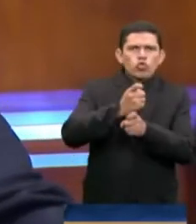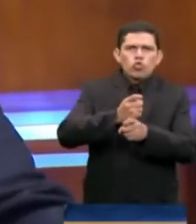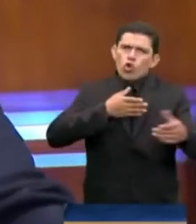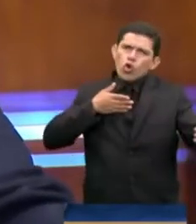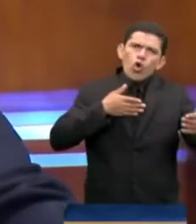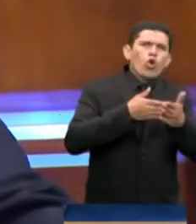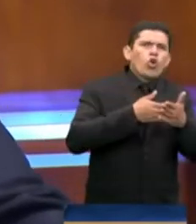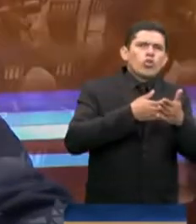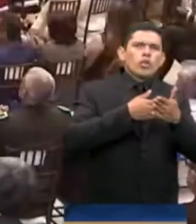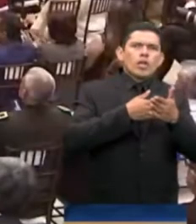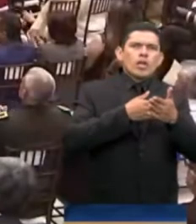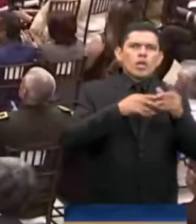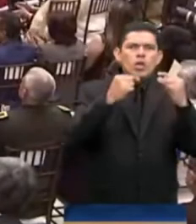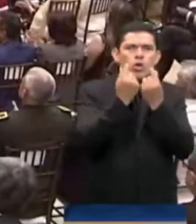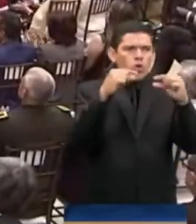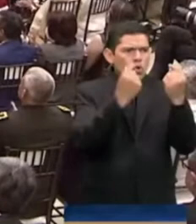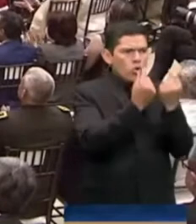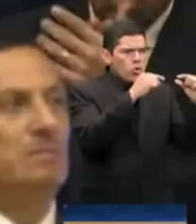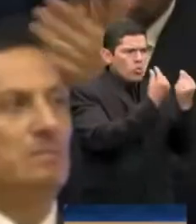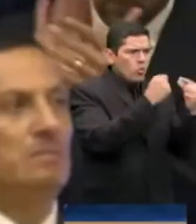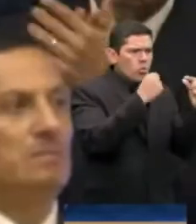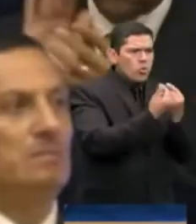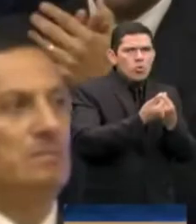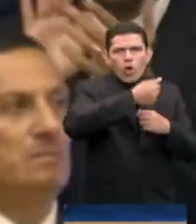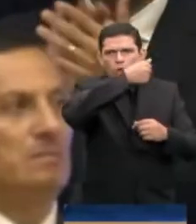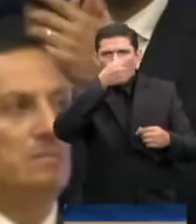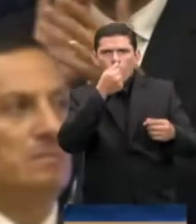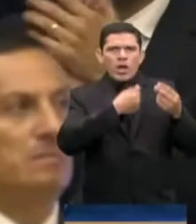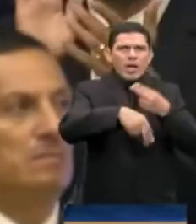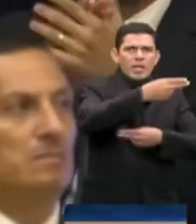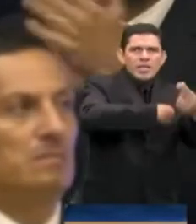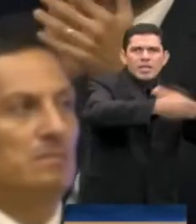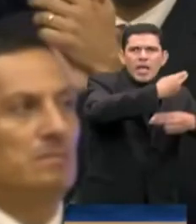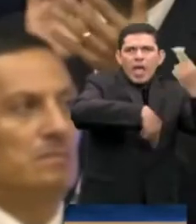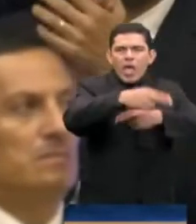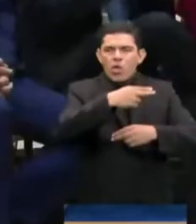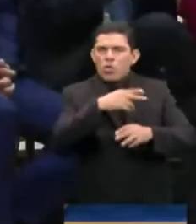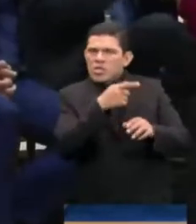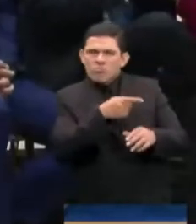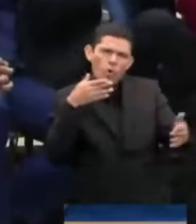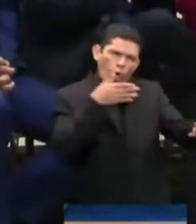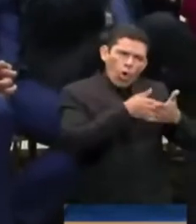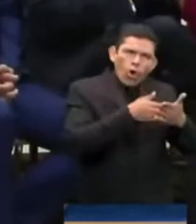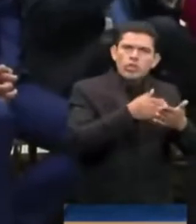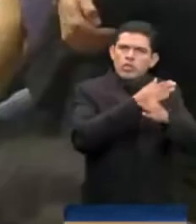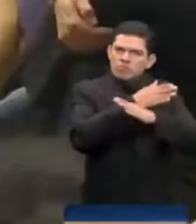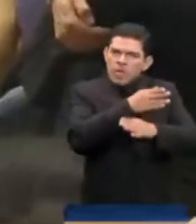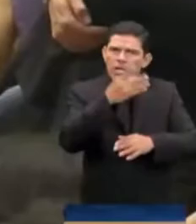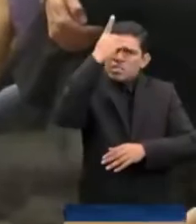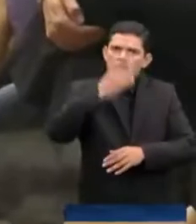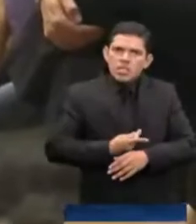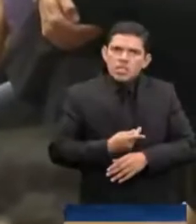enfrentar a las organizaciones criminales, a los narcotraficantes, a los